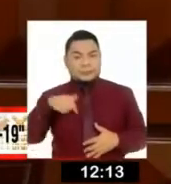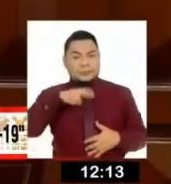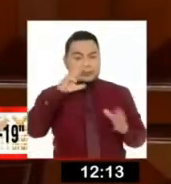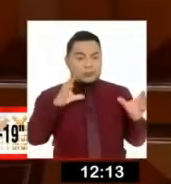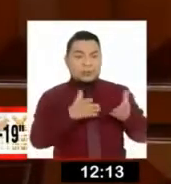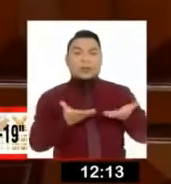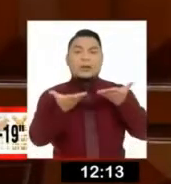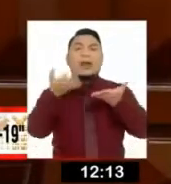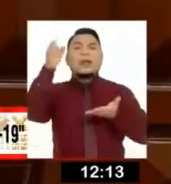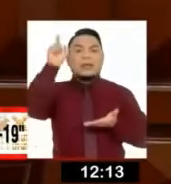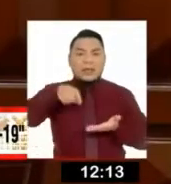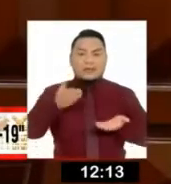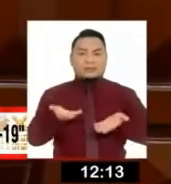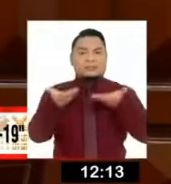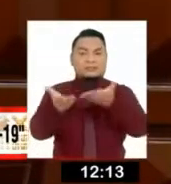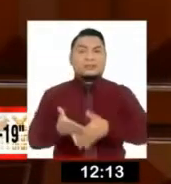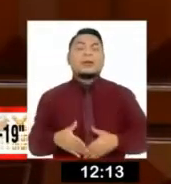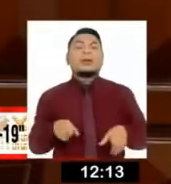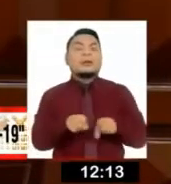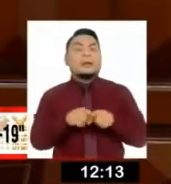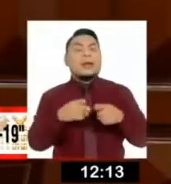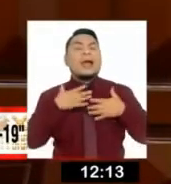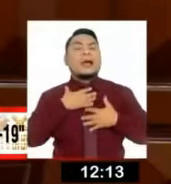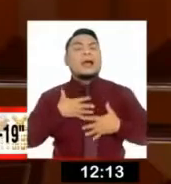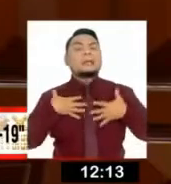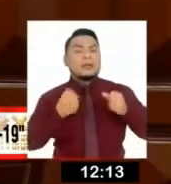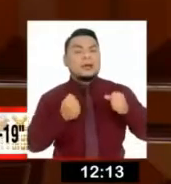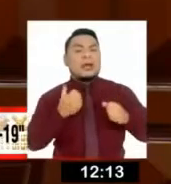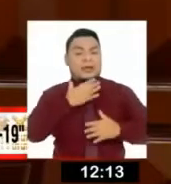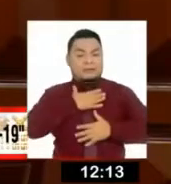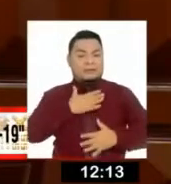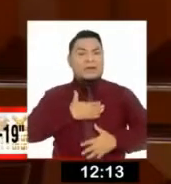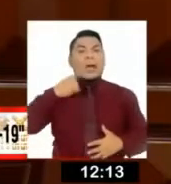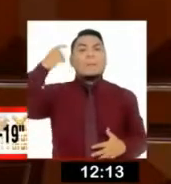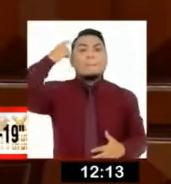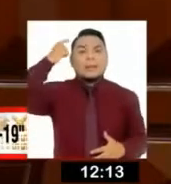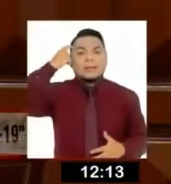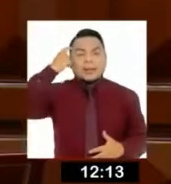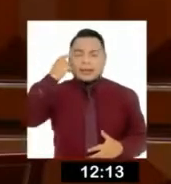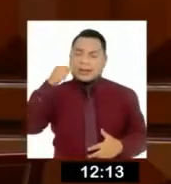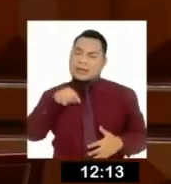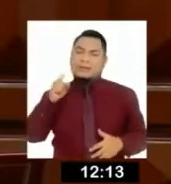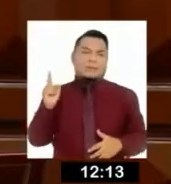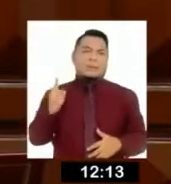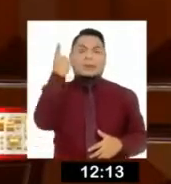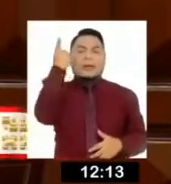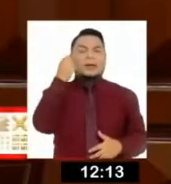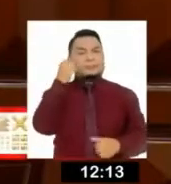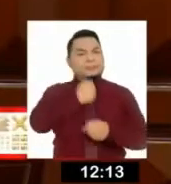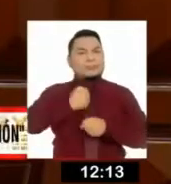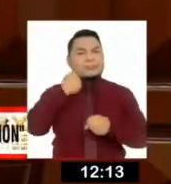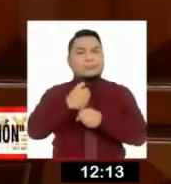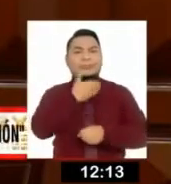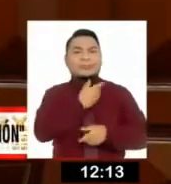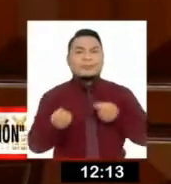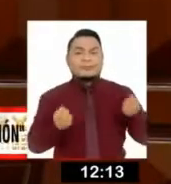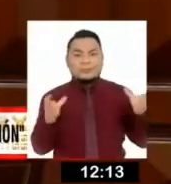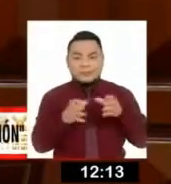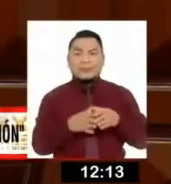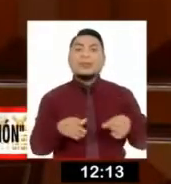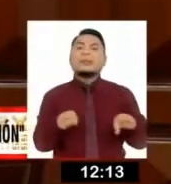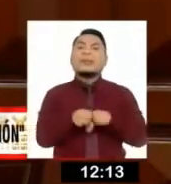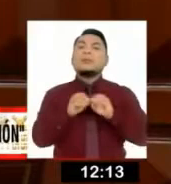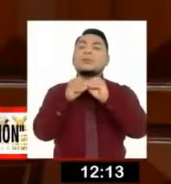garantizar. La salud física y mental será primera prioridad en el gobierno. Concretaremos